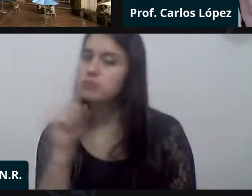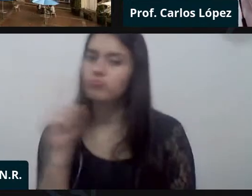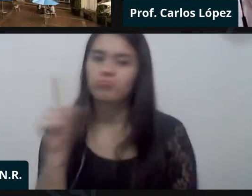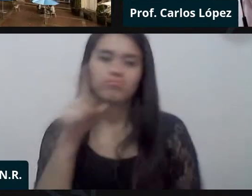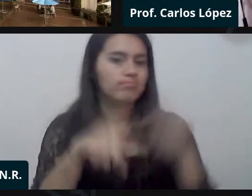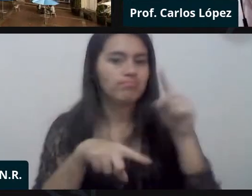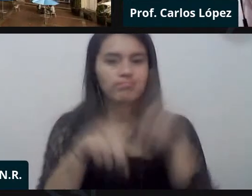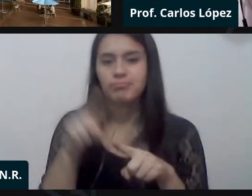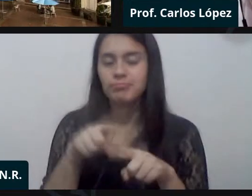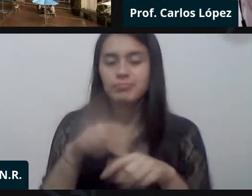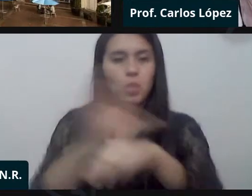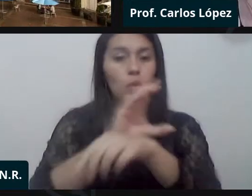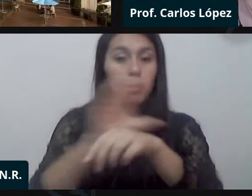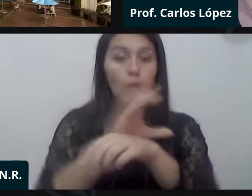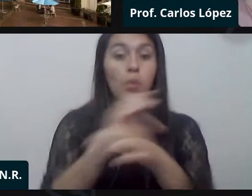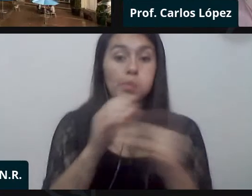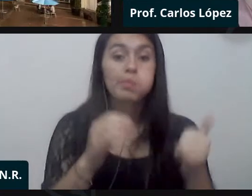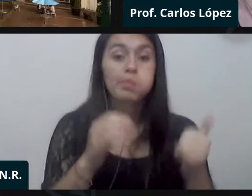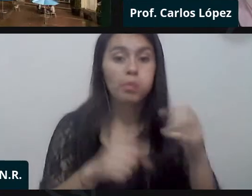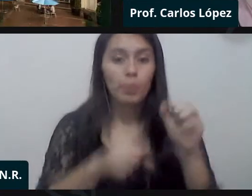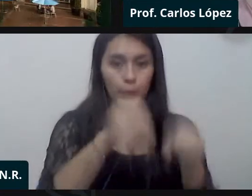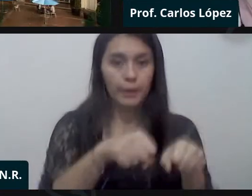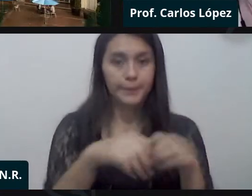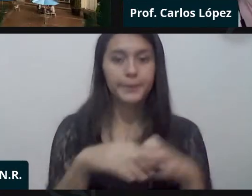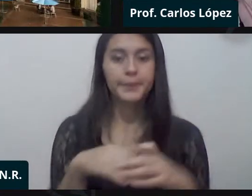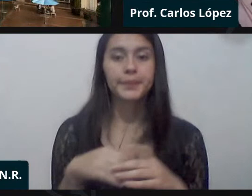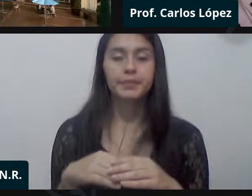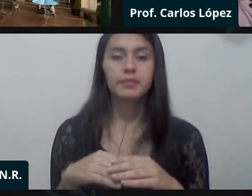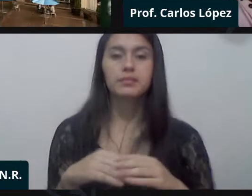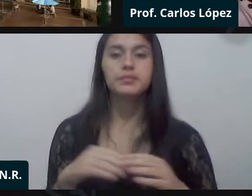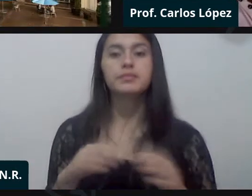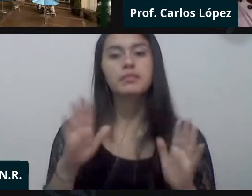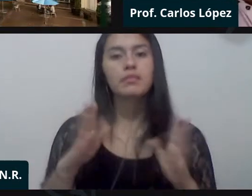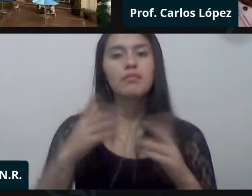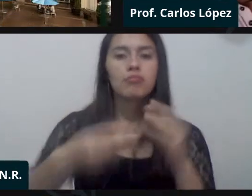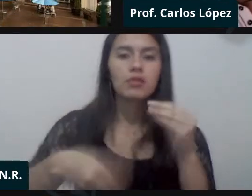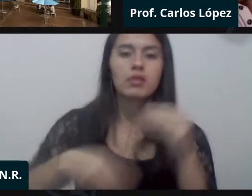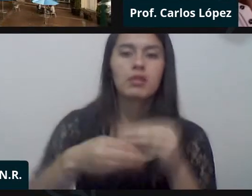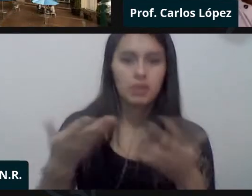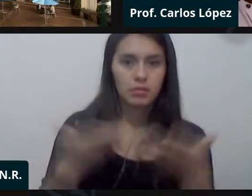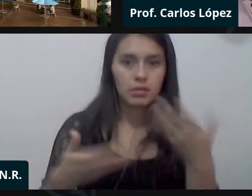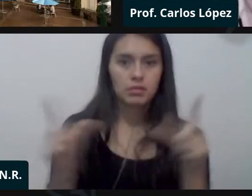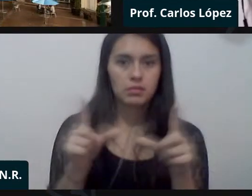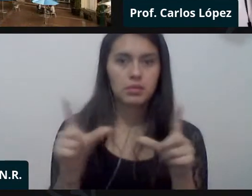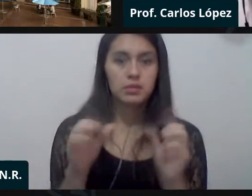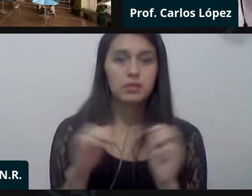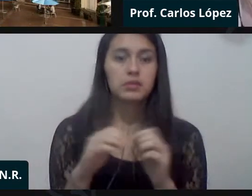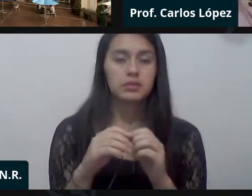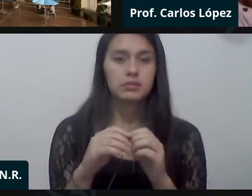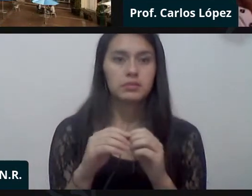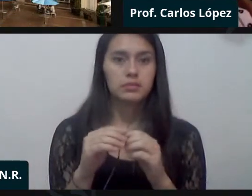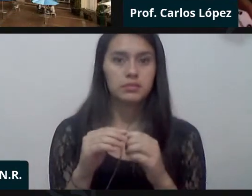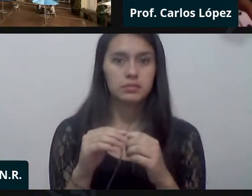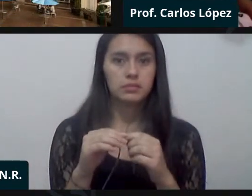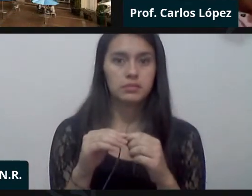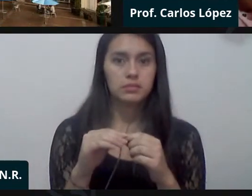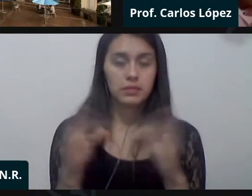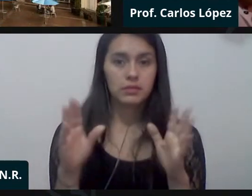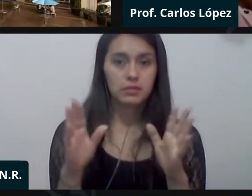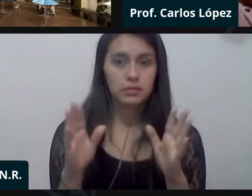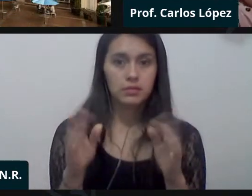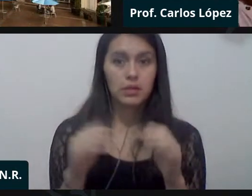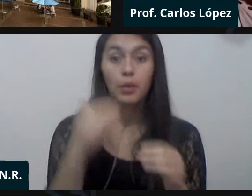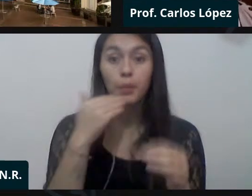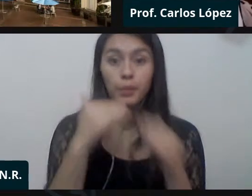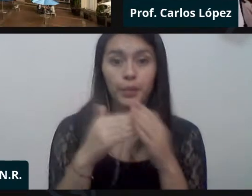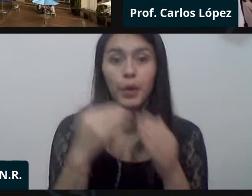pantalla desde computador. ¿Sí? Y ahorita vamos a aprender cómo compartir pantalla, George. Ah, el himno es una idea,